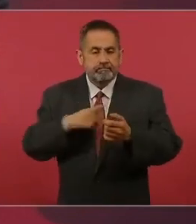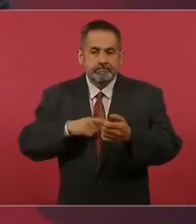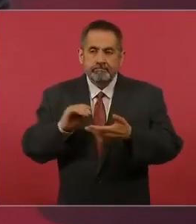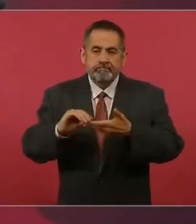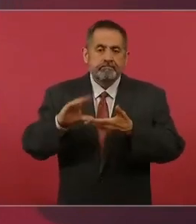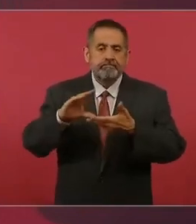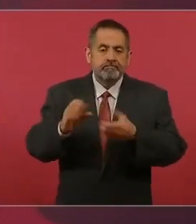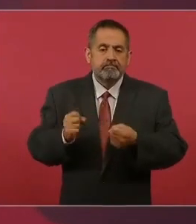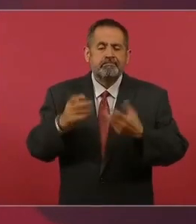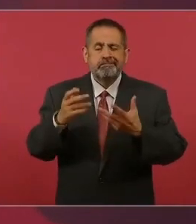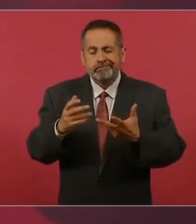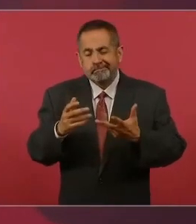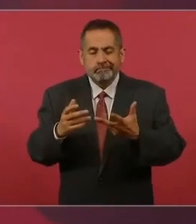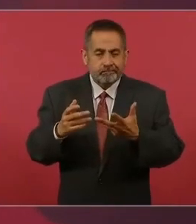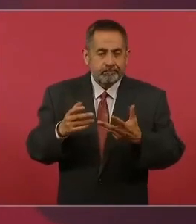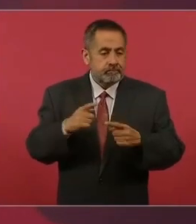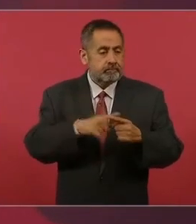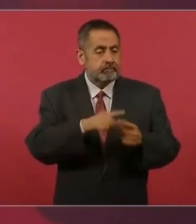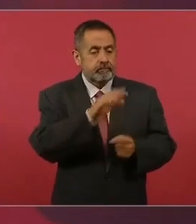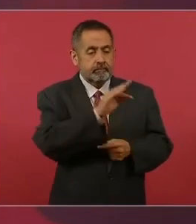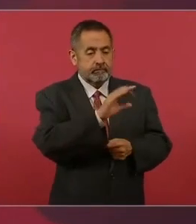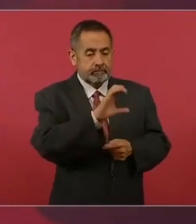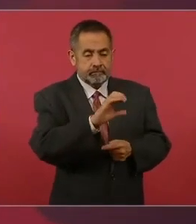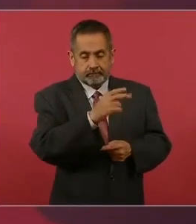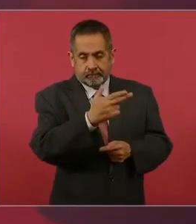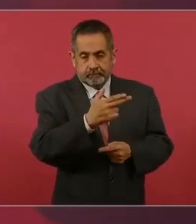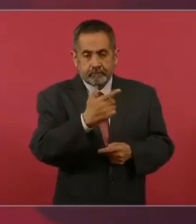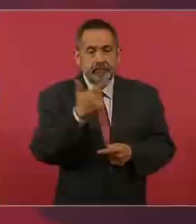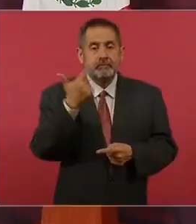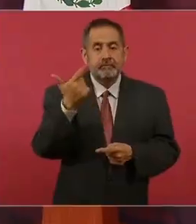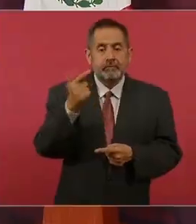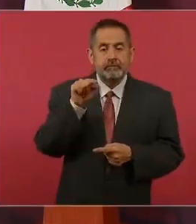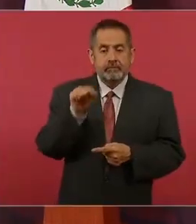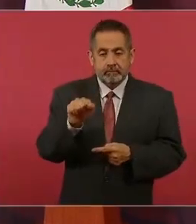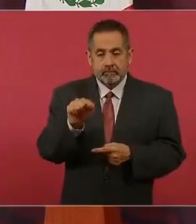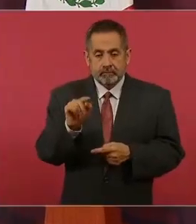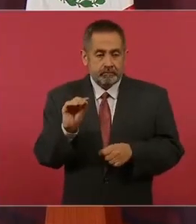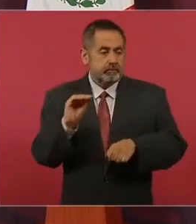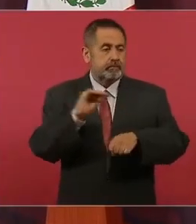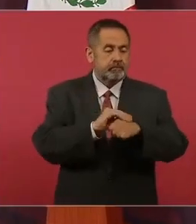con Calderón fue 7 puntos.